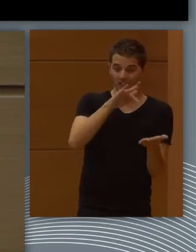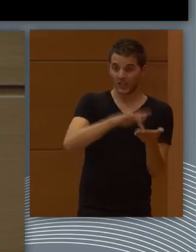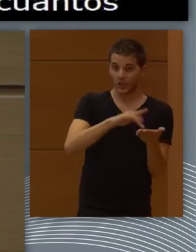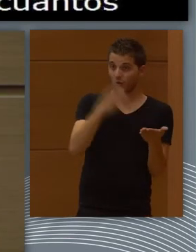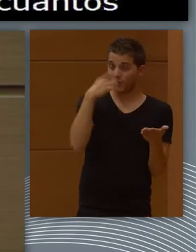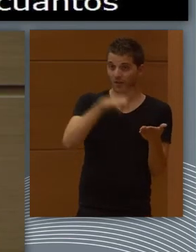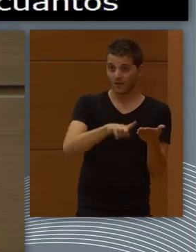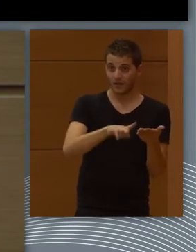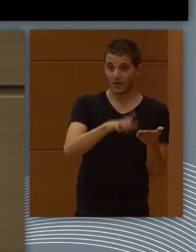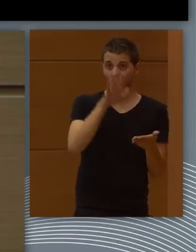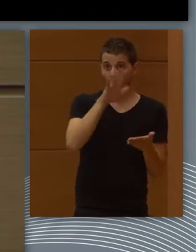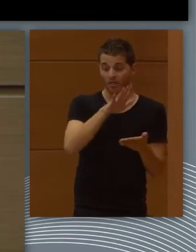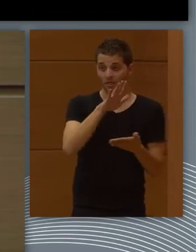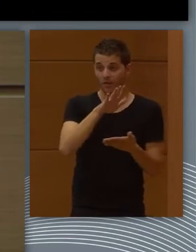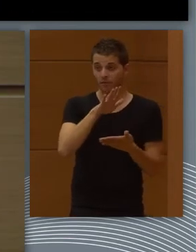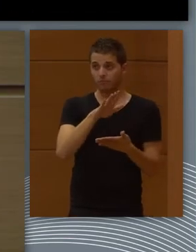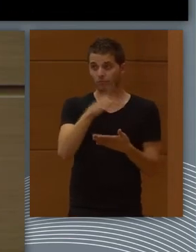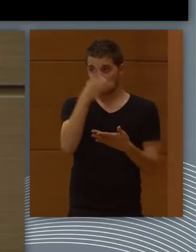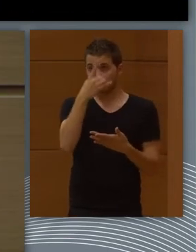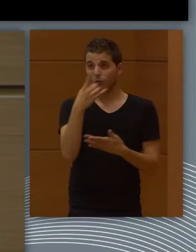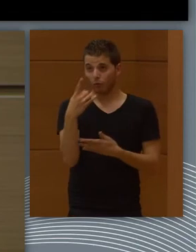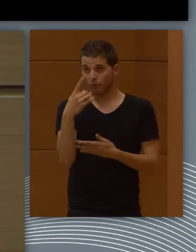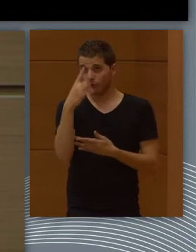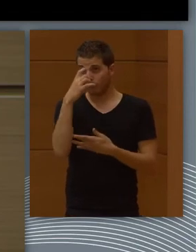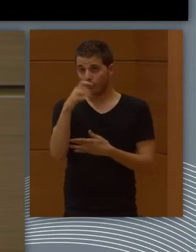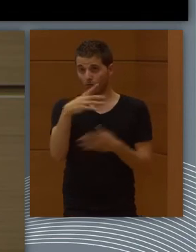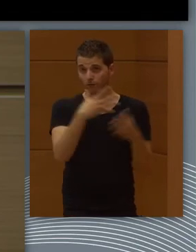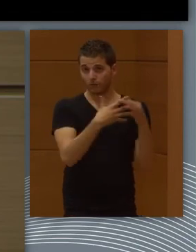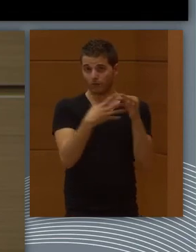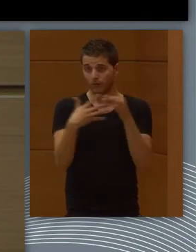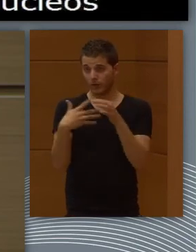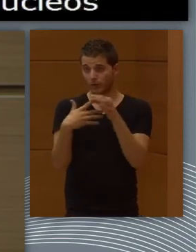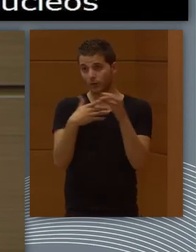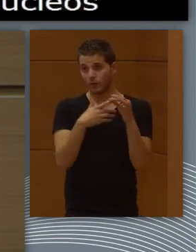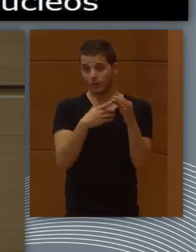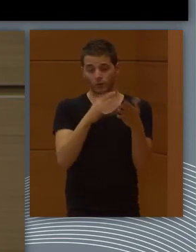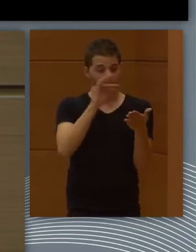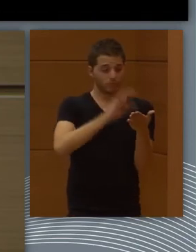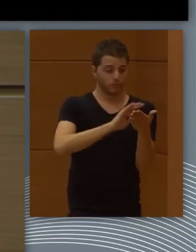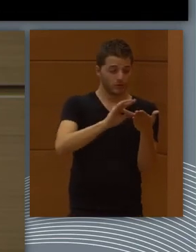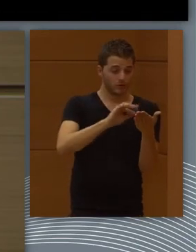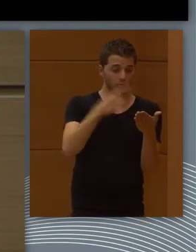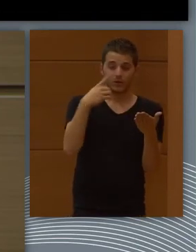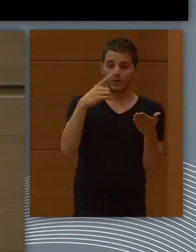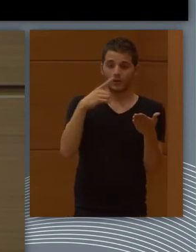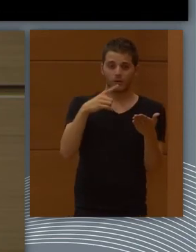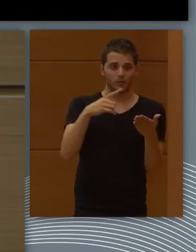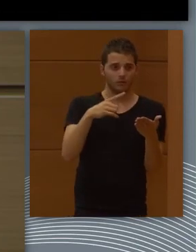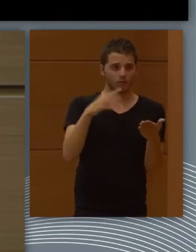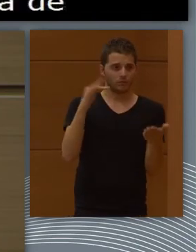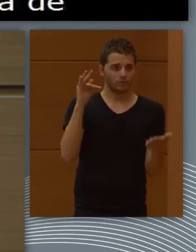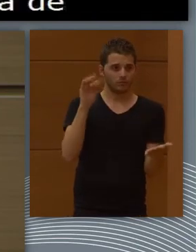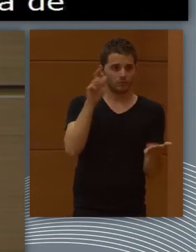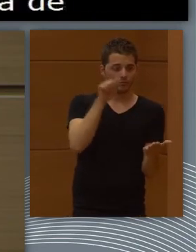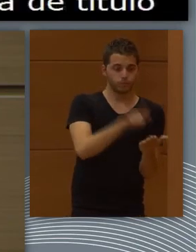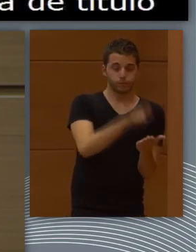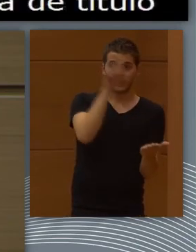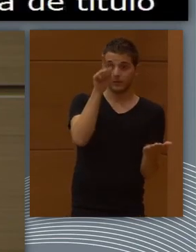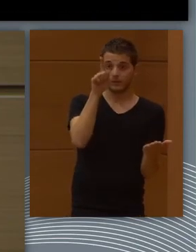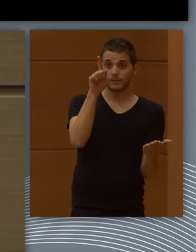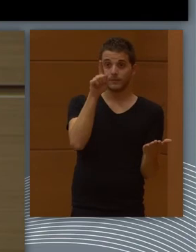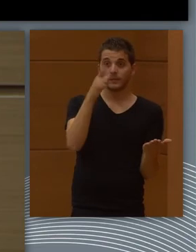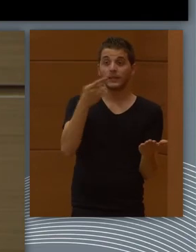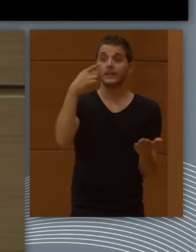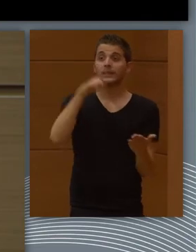núcleos. Uno de ellos, de hecho, toda la tecnología de título es soporte contactless. Y lo que